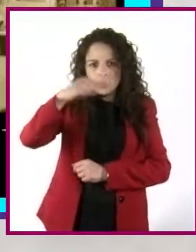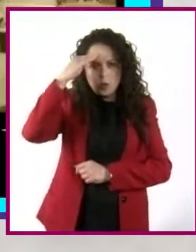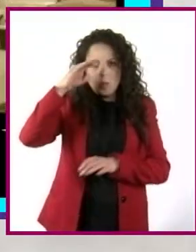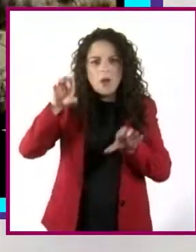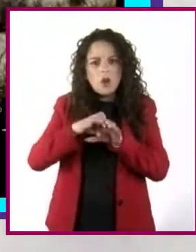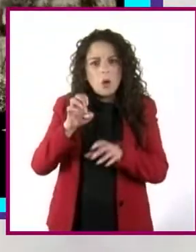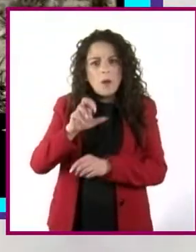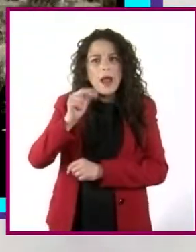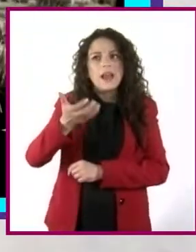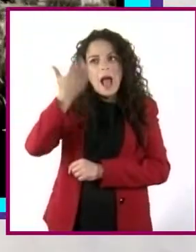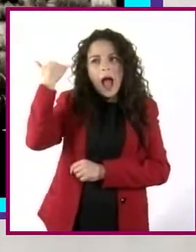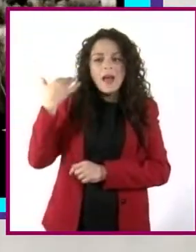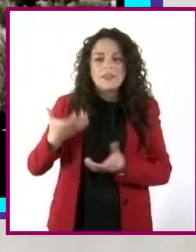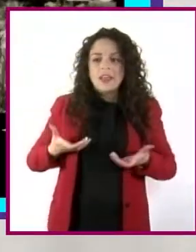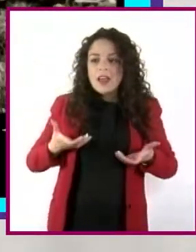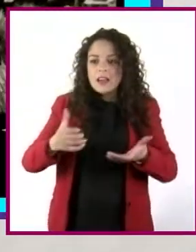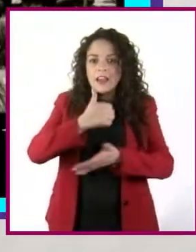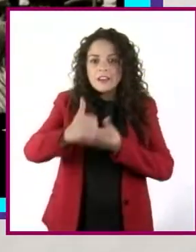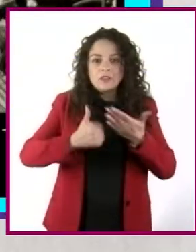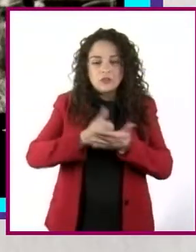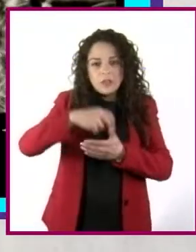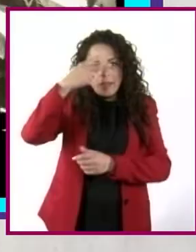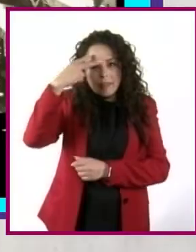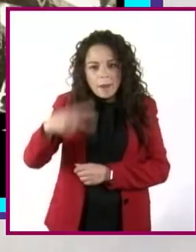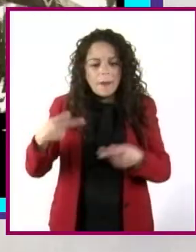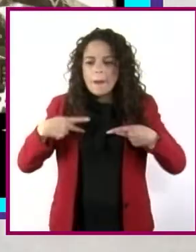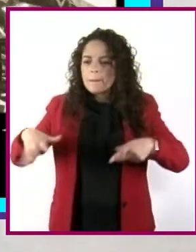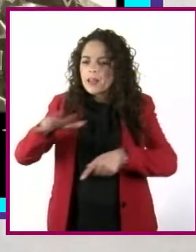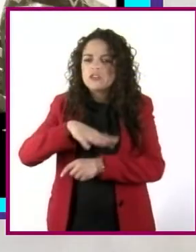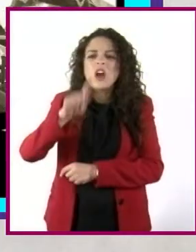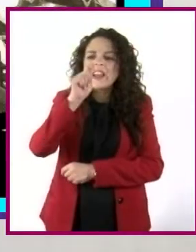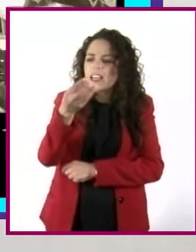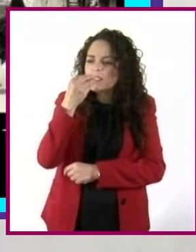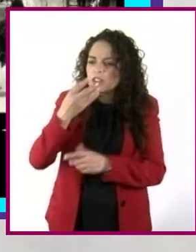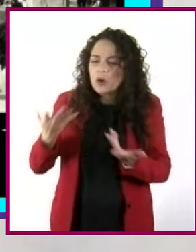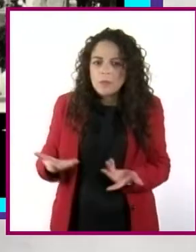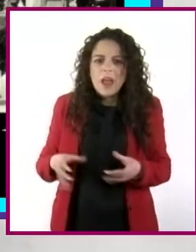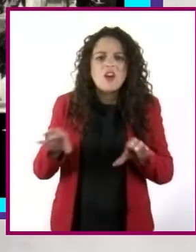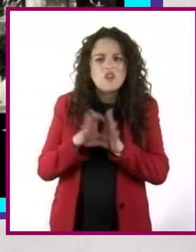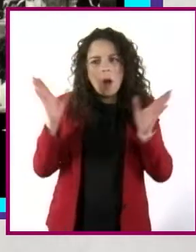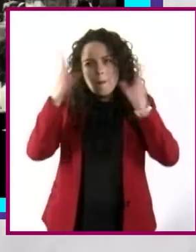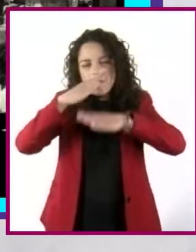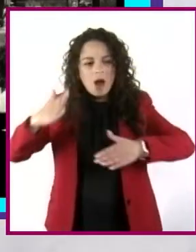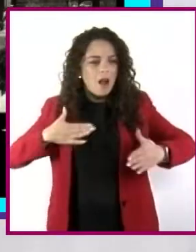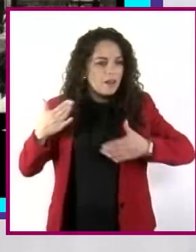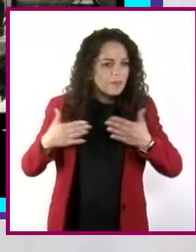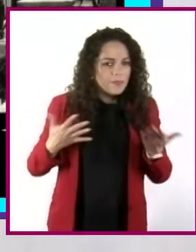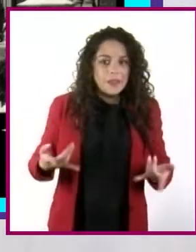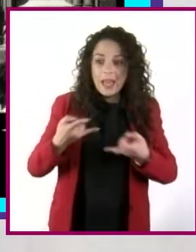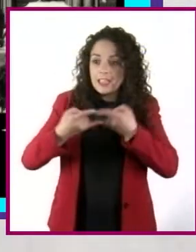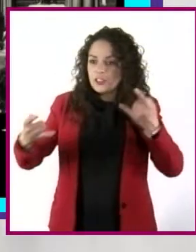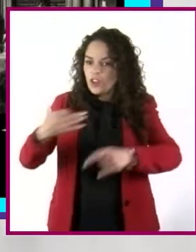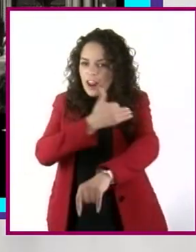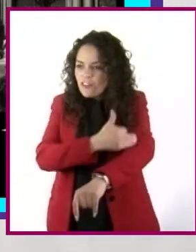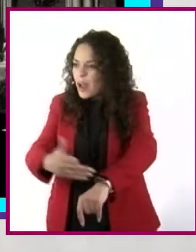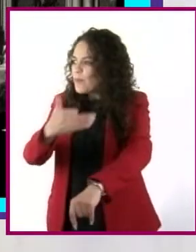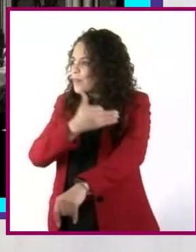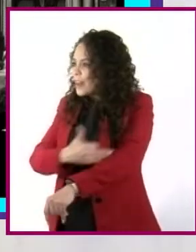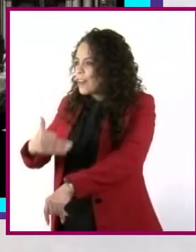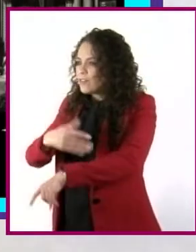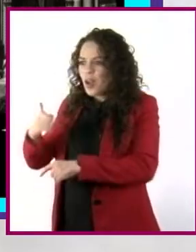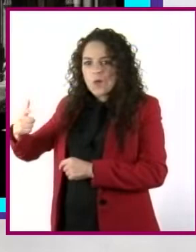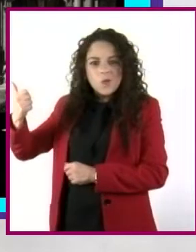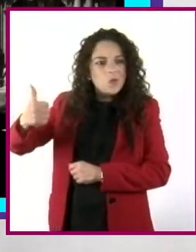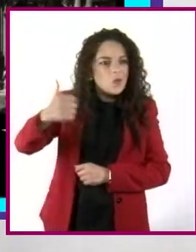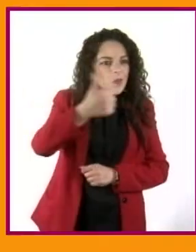Ciudad de México? ¿Qué comían sus habitantes? ¿Cómo se divertían? ¿Qué historias familiares guardaban cada uno de